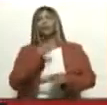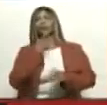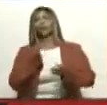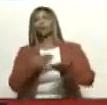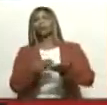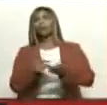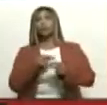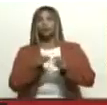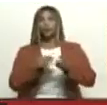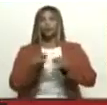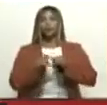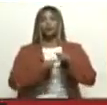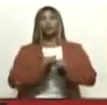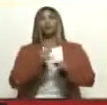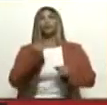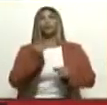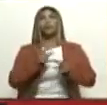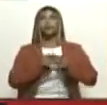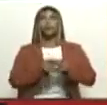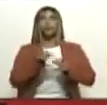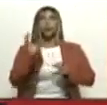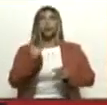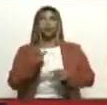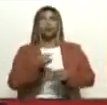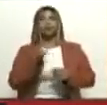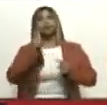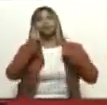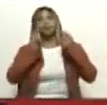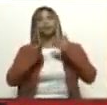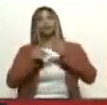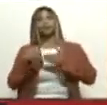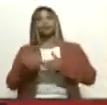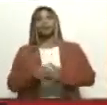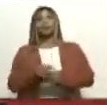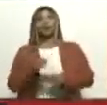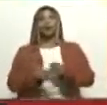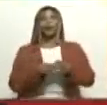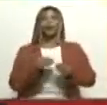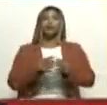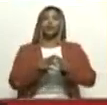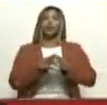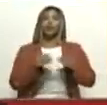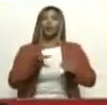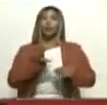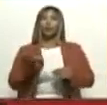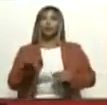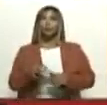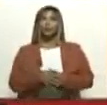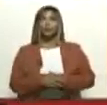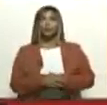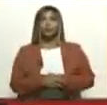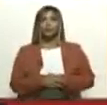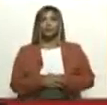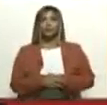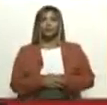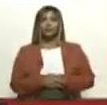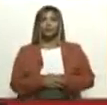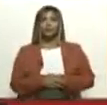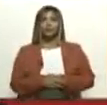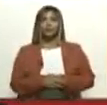hacía en Caracas, ahora no, desde Chávez para acá se hace en todo el país. Es decir, se va